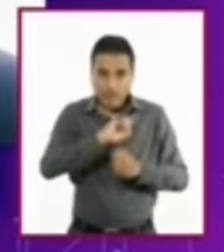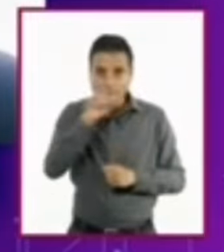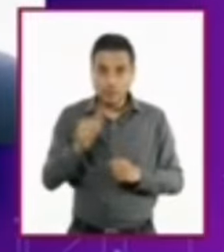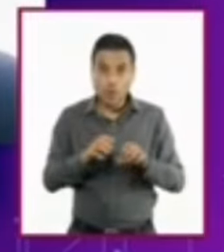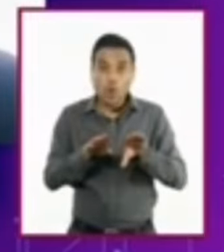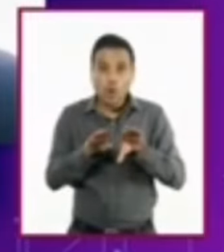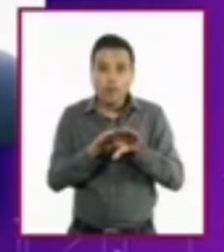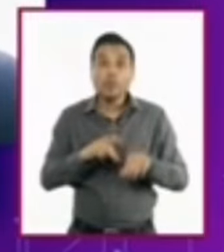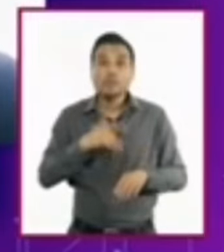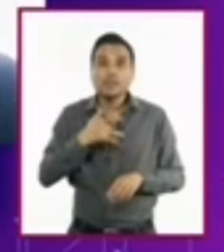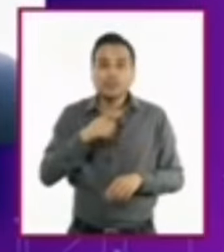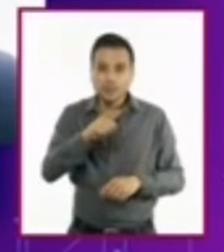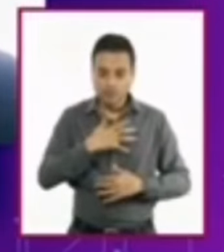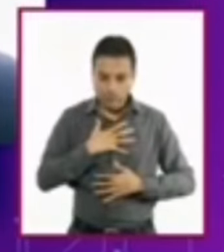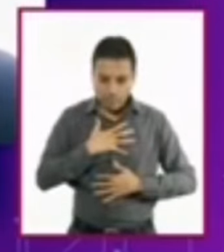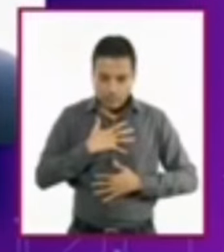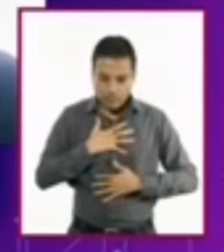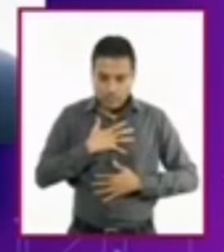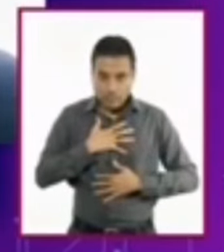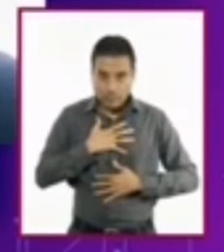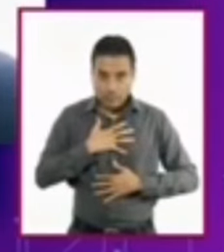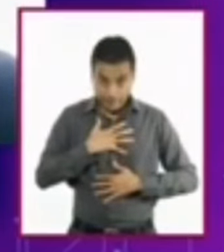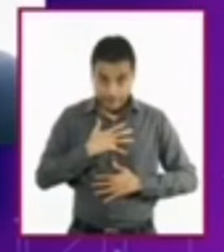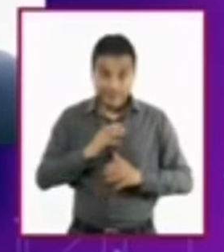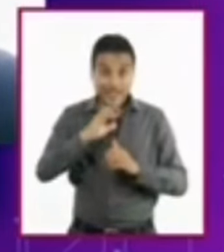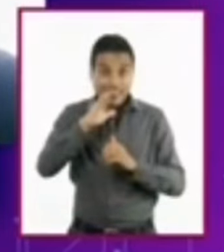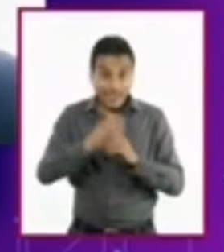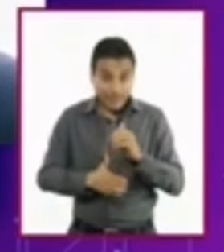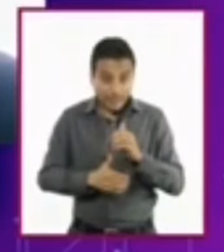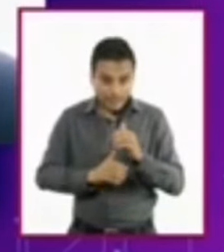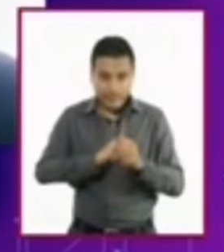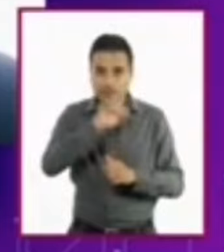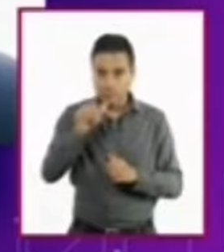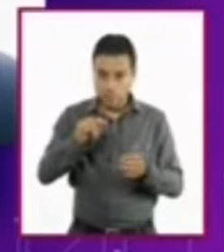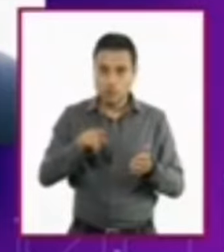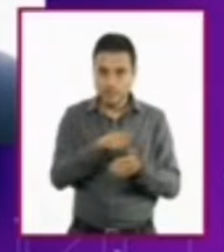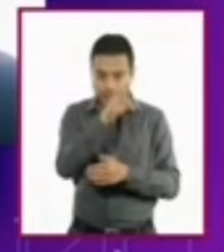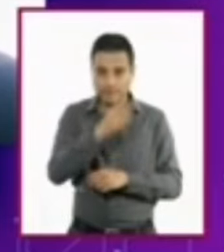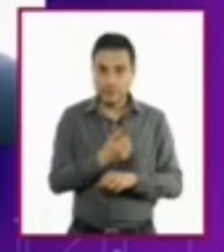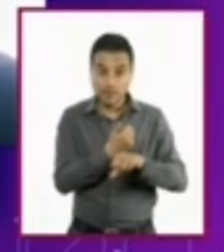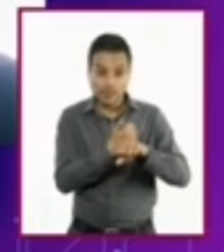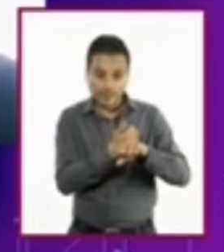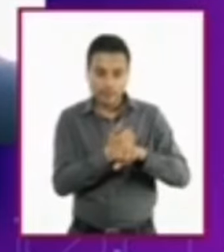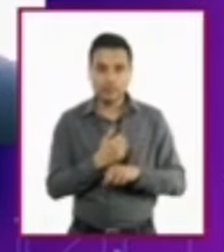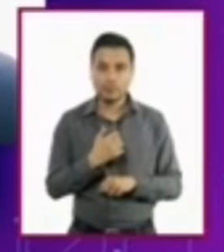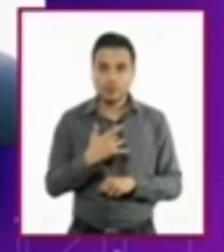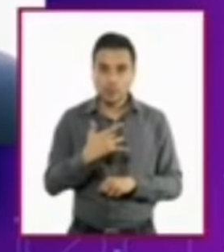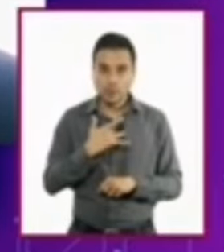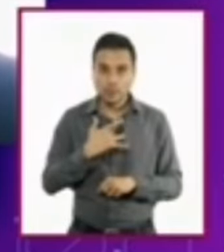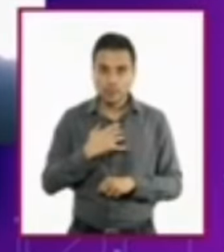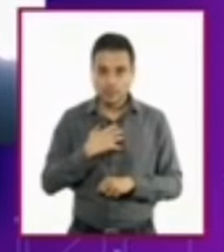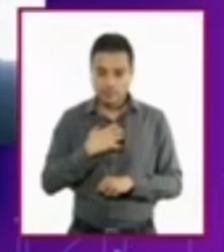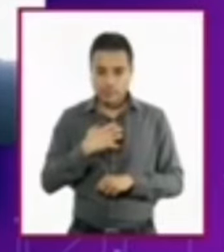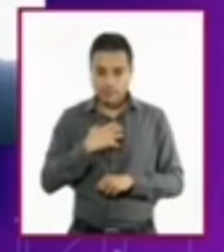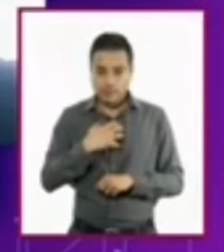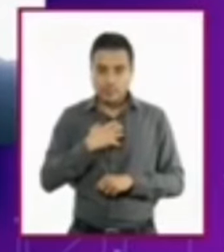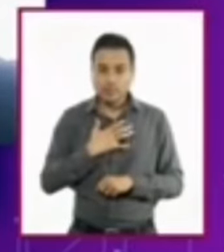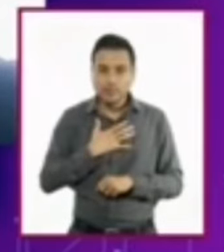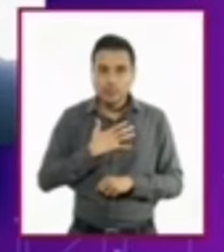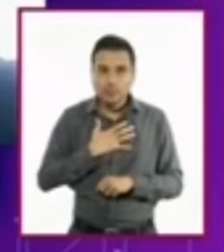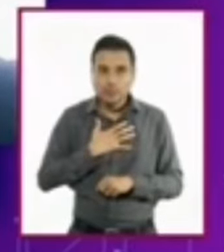cuerpo. Cuando terminen, nuevamente realicen un conteo de su respiración y los latidos de su corazón.